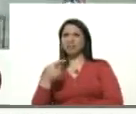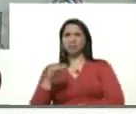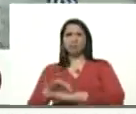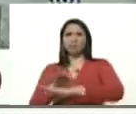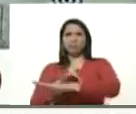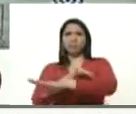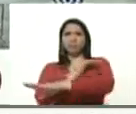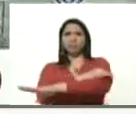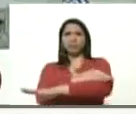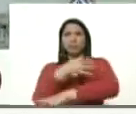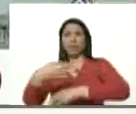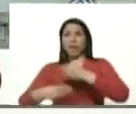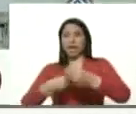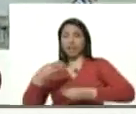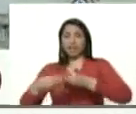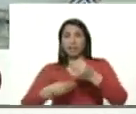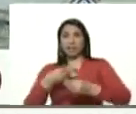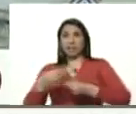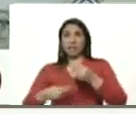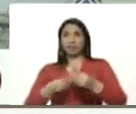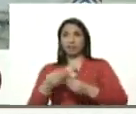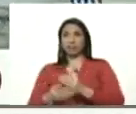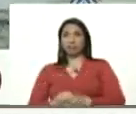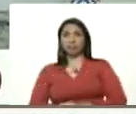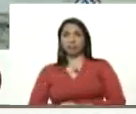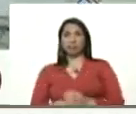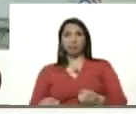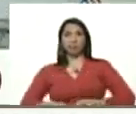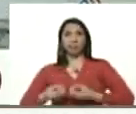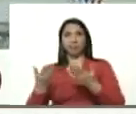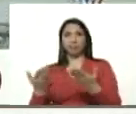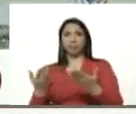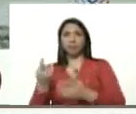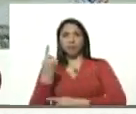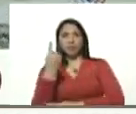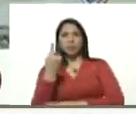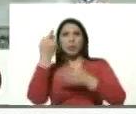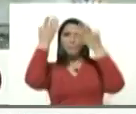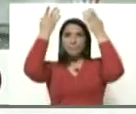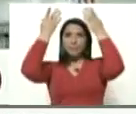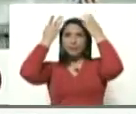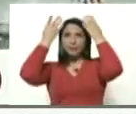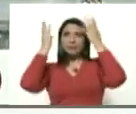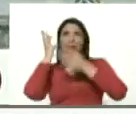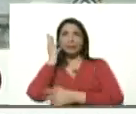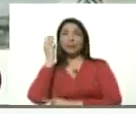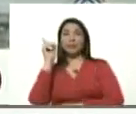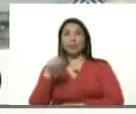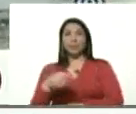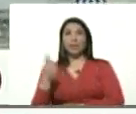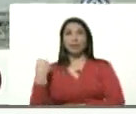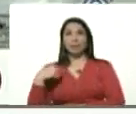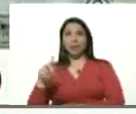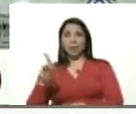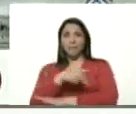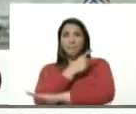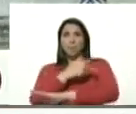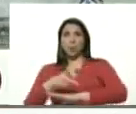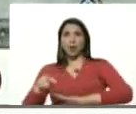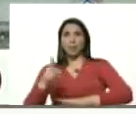hacía, era un azote en aquella época y le dio a una princesa. También tiene un poema llamado Hombre